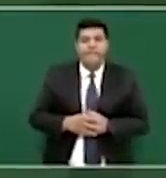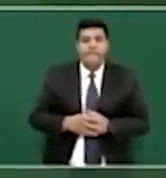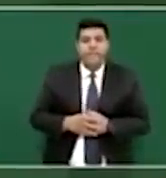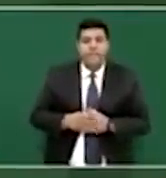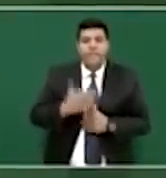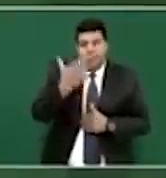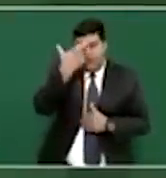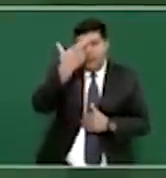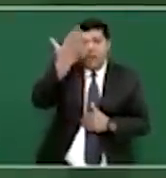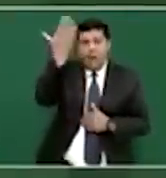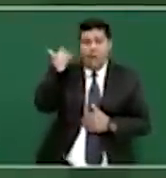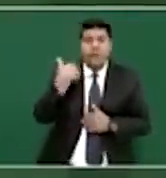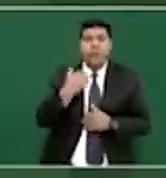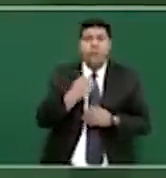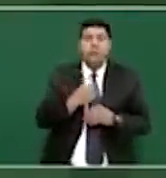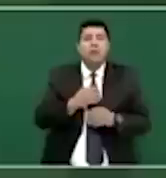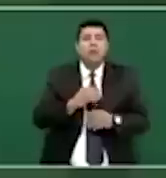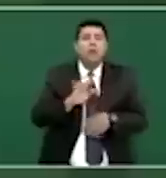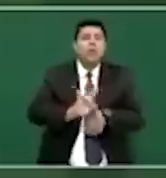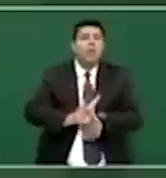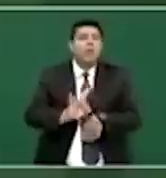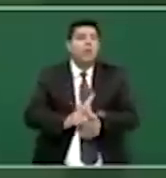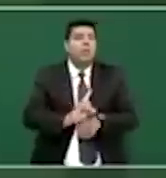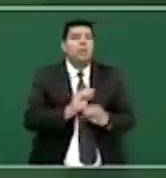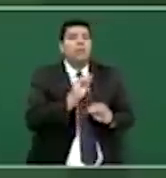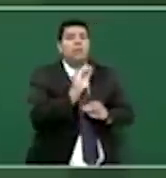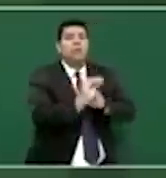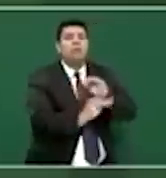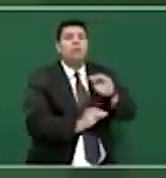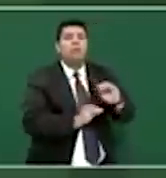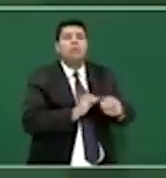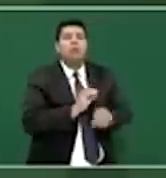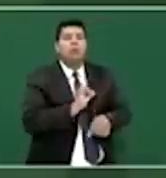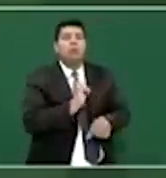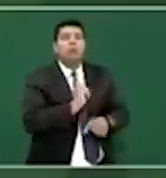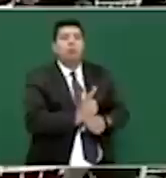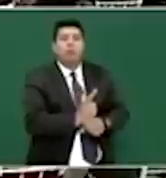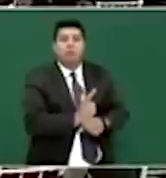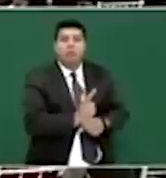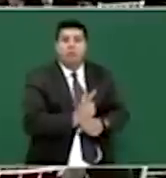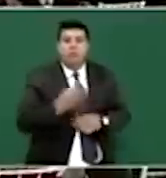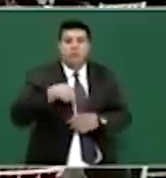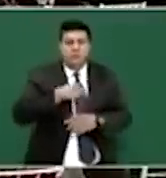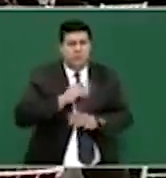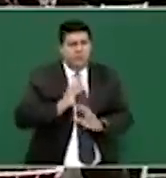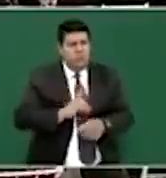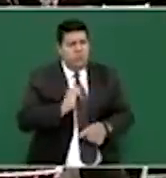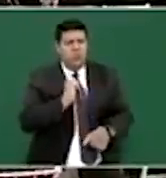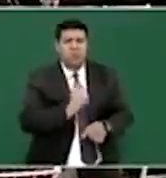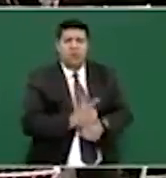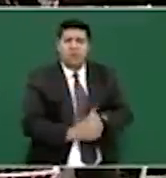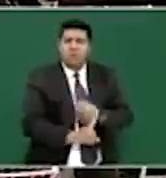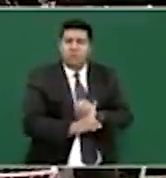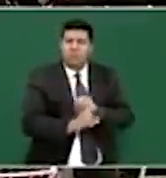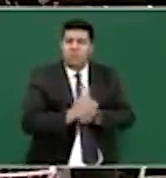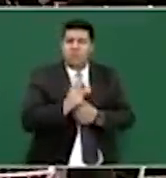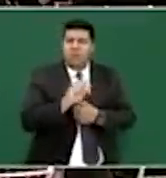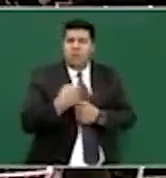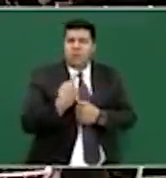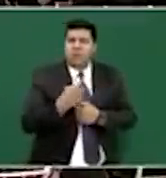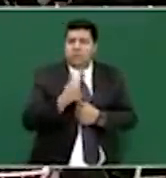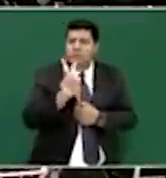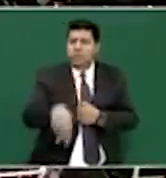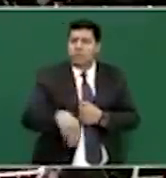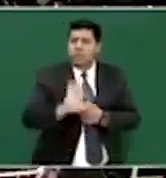maquillaban estos datos, pero al final se descubre. Porque en el caso de homicidios, pues